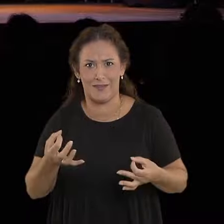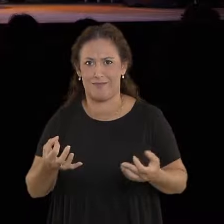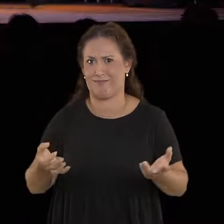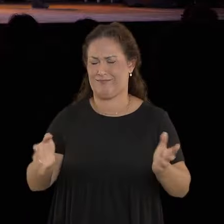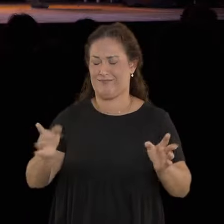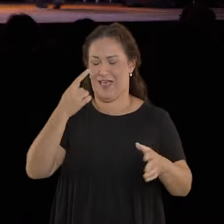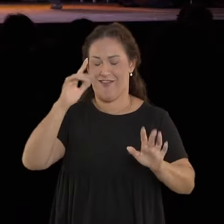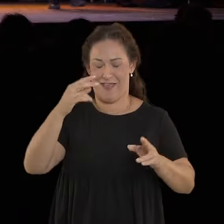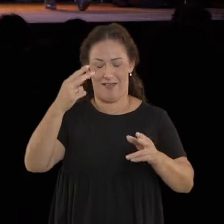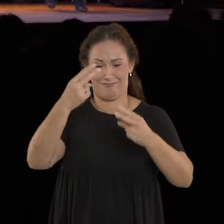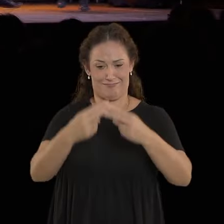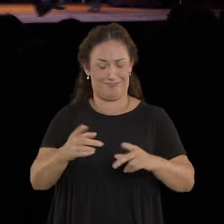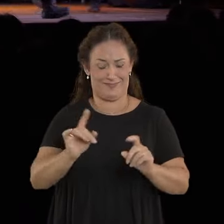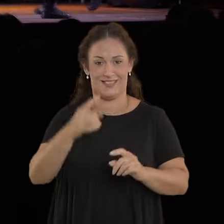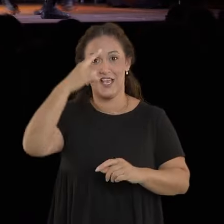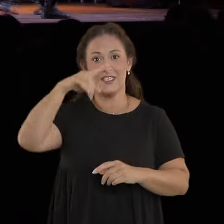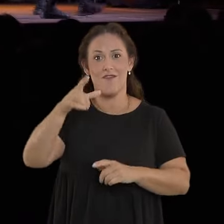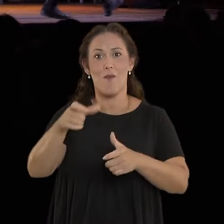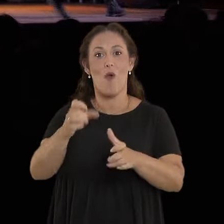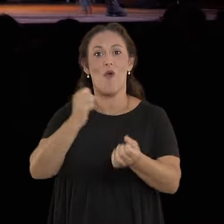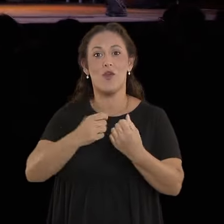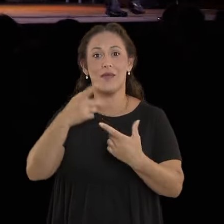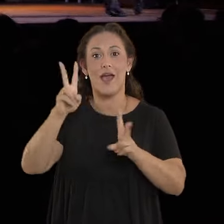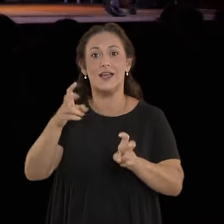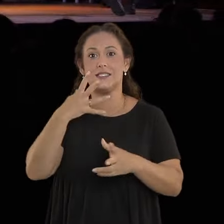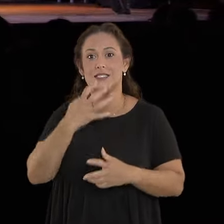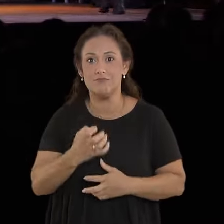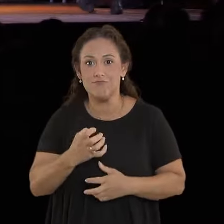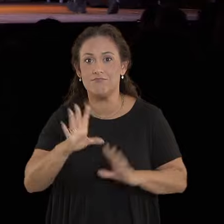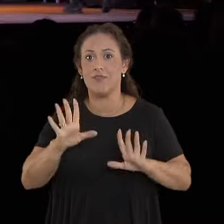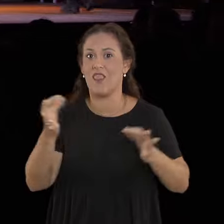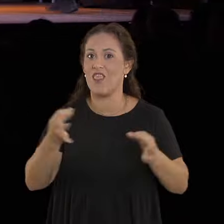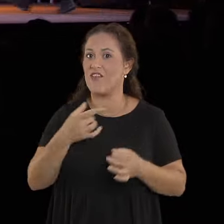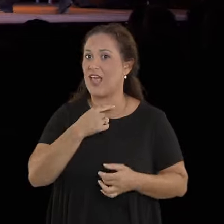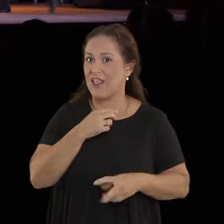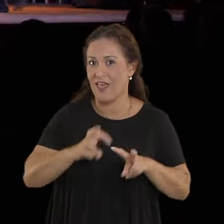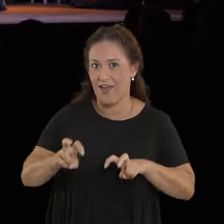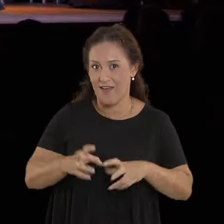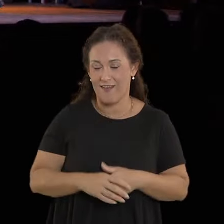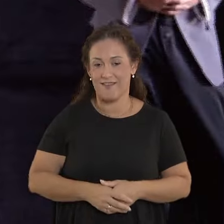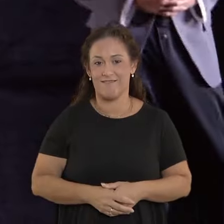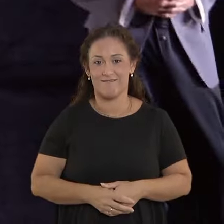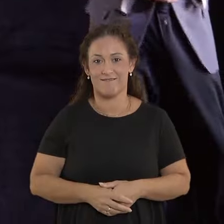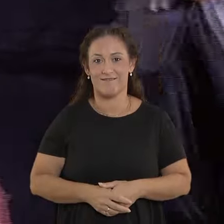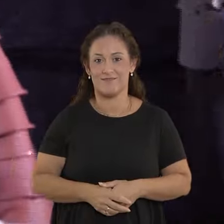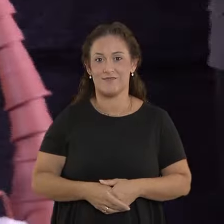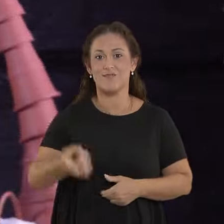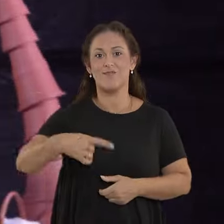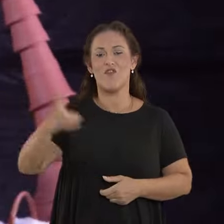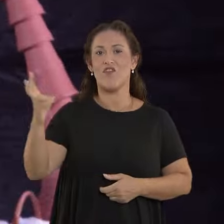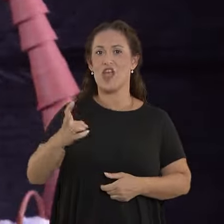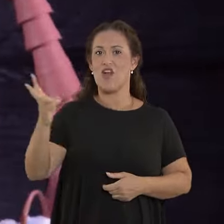a ver, no nos juzguen. Sabemos que la economía es algo serio, pero hay que encontrarle su gracia. Vean,